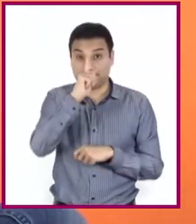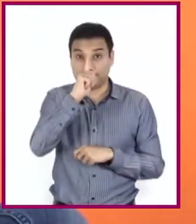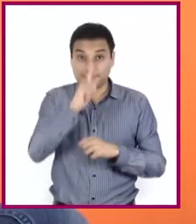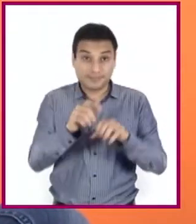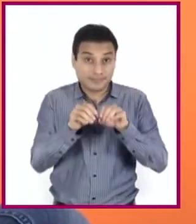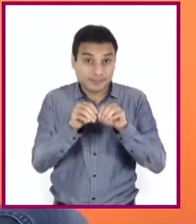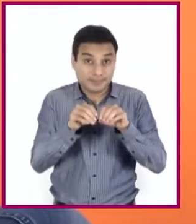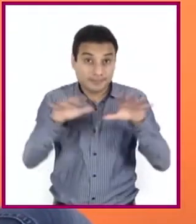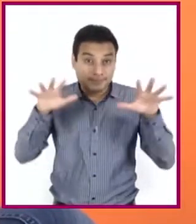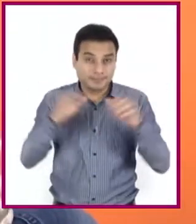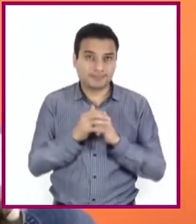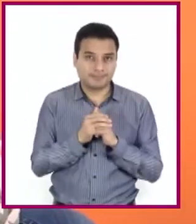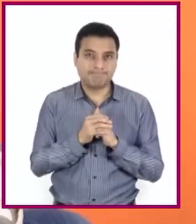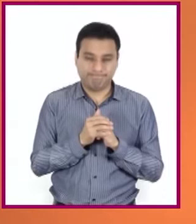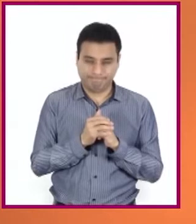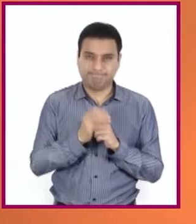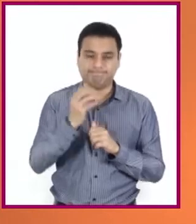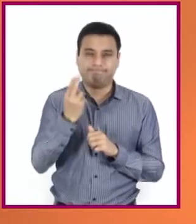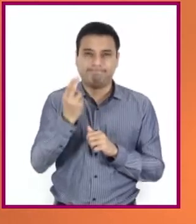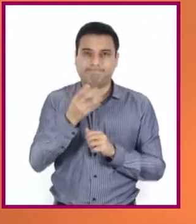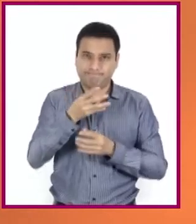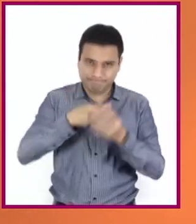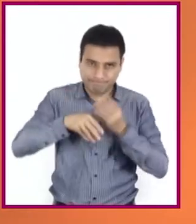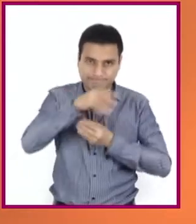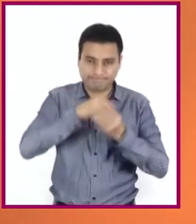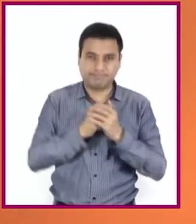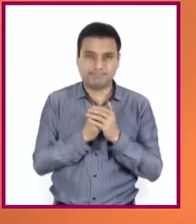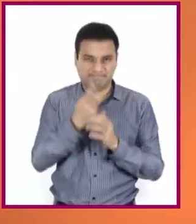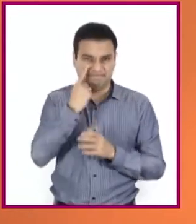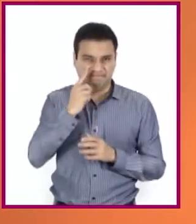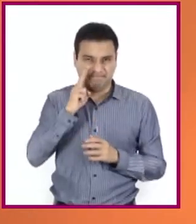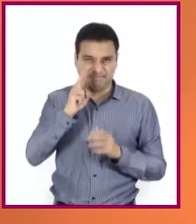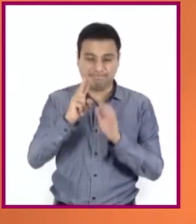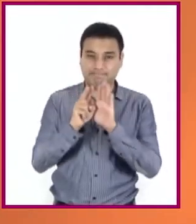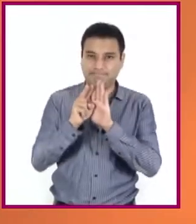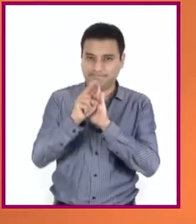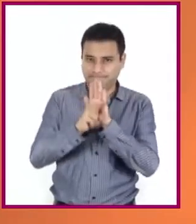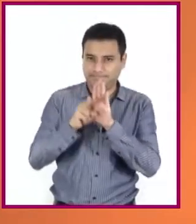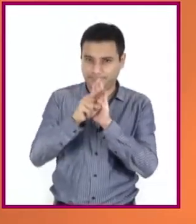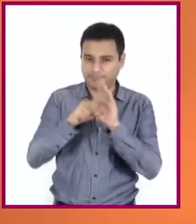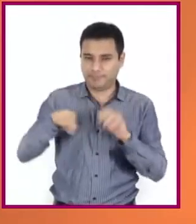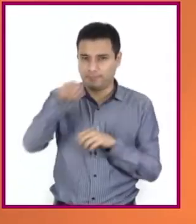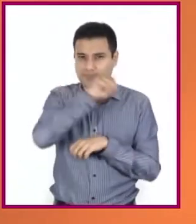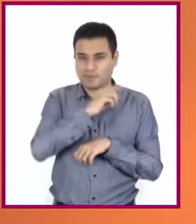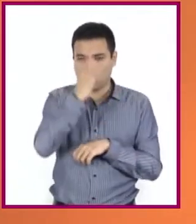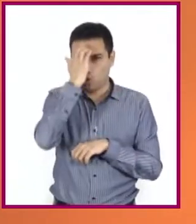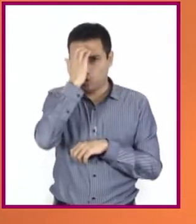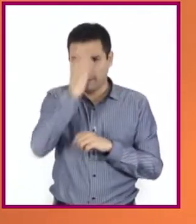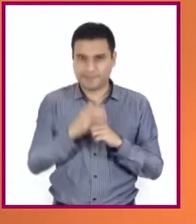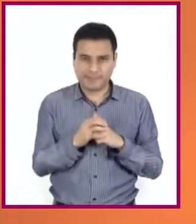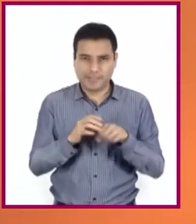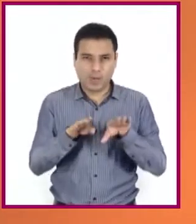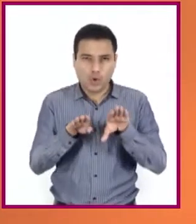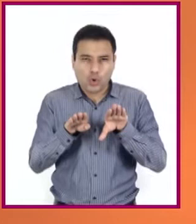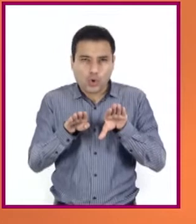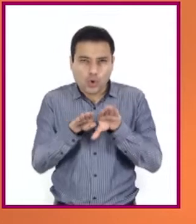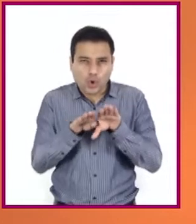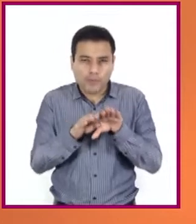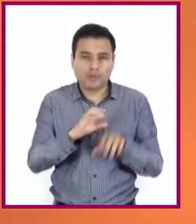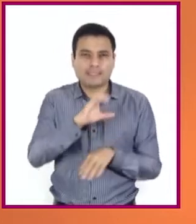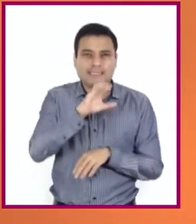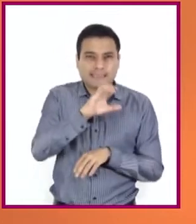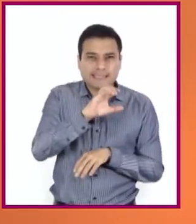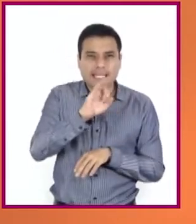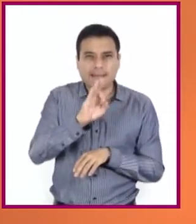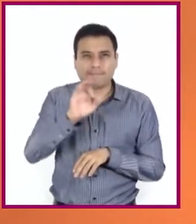un ambiente sustentable. Los invitamos a ver el siguiente video para que conozcan un poco más sobre cómo es que la CFE